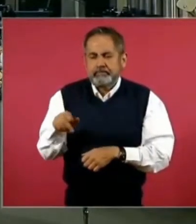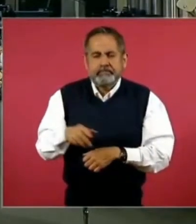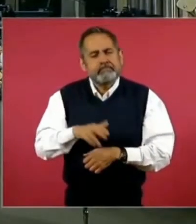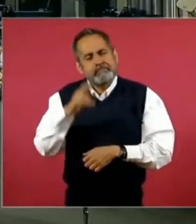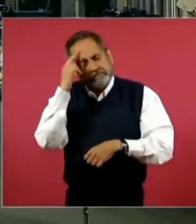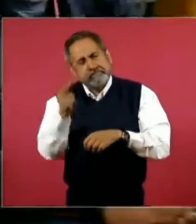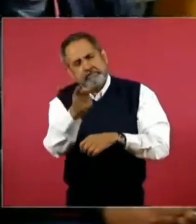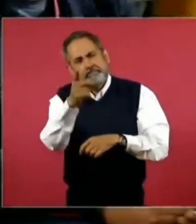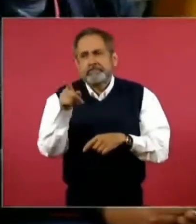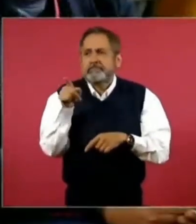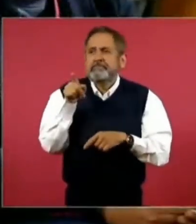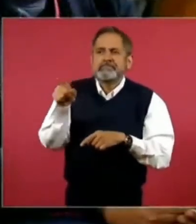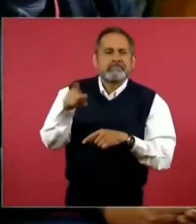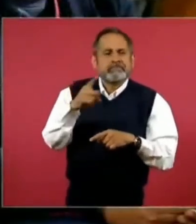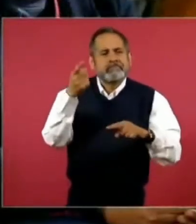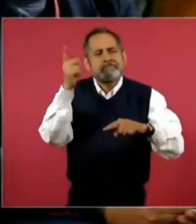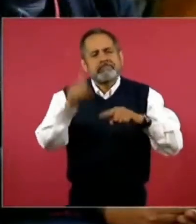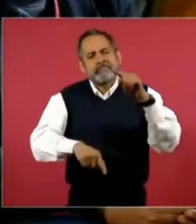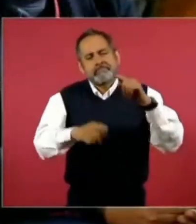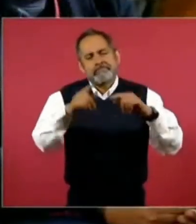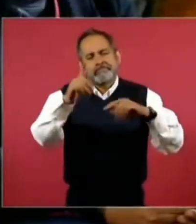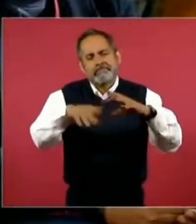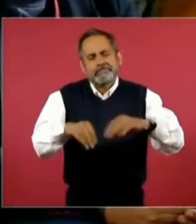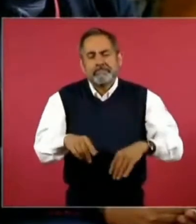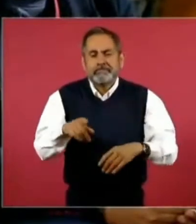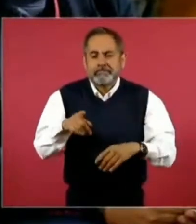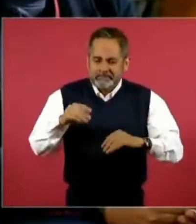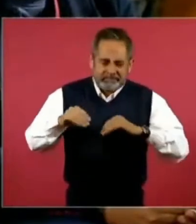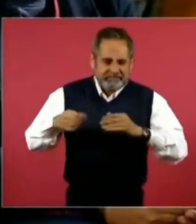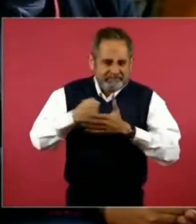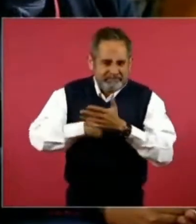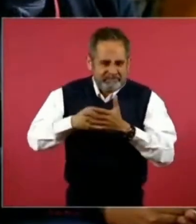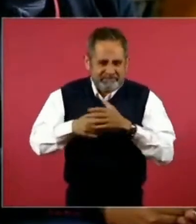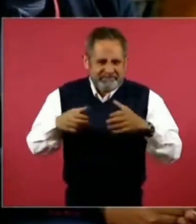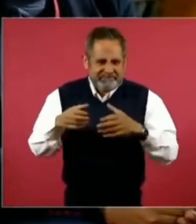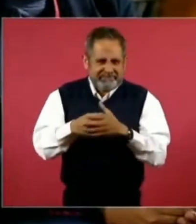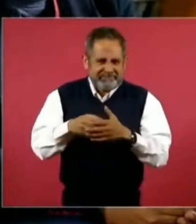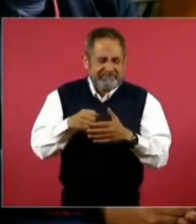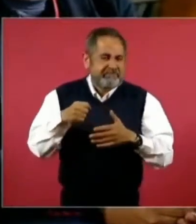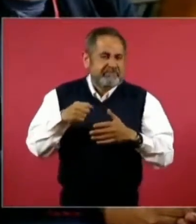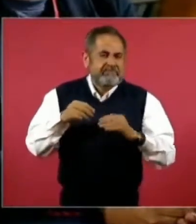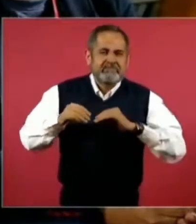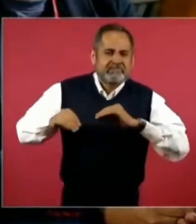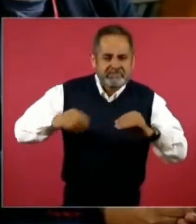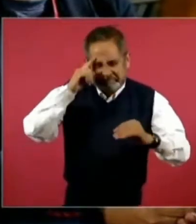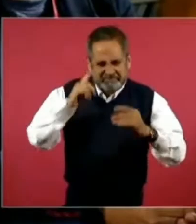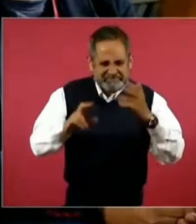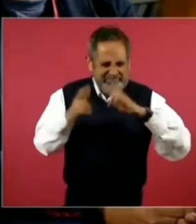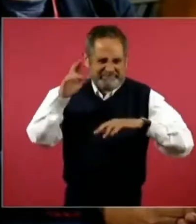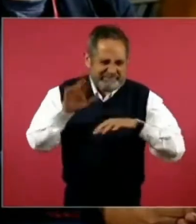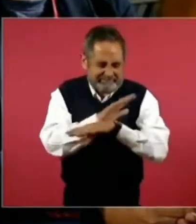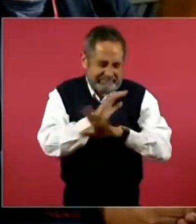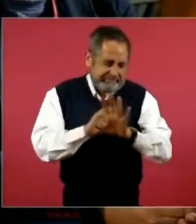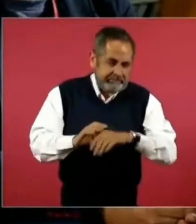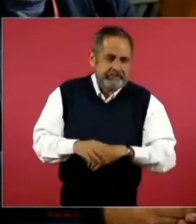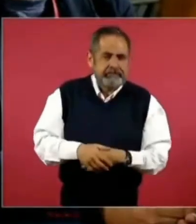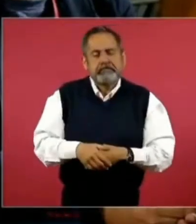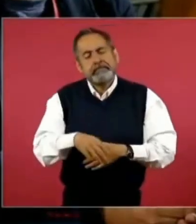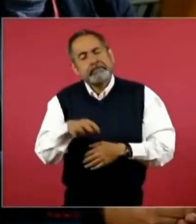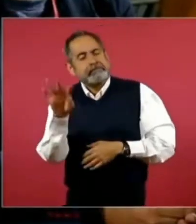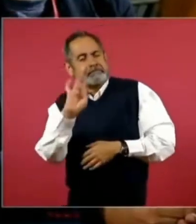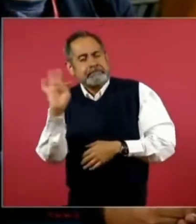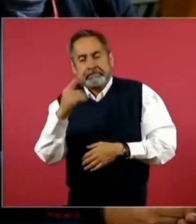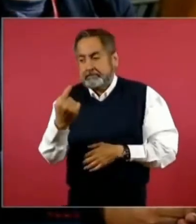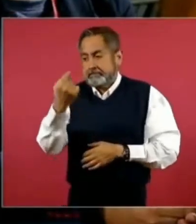desmantelado Centro de Estudios de Movimientos Alzados o Movimientos Revolucionarios, de no ganar usted la elección en